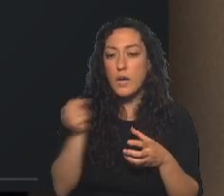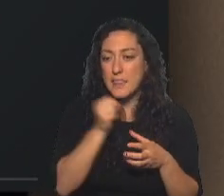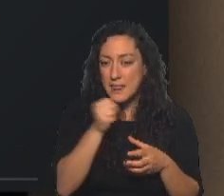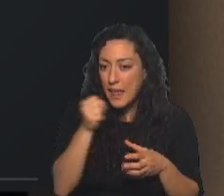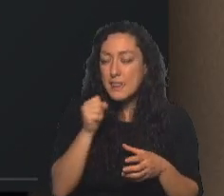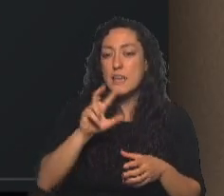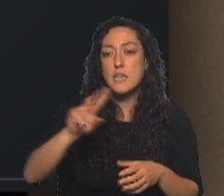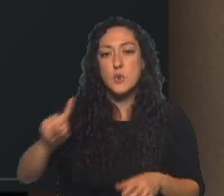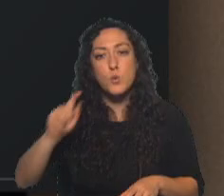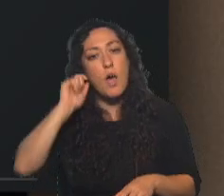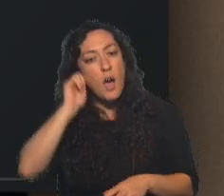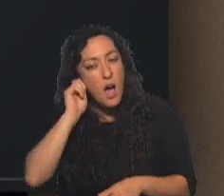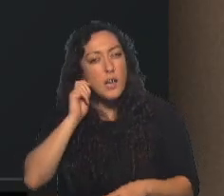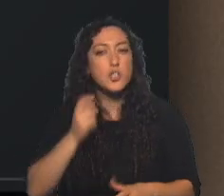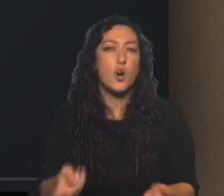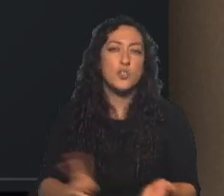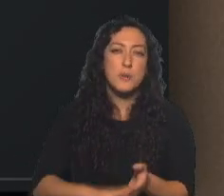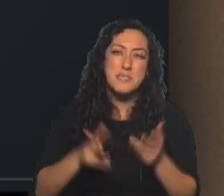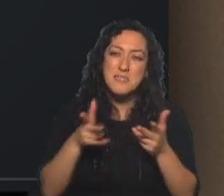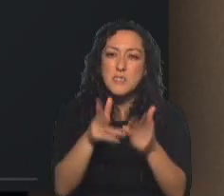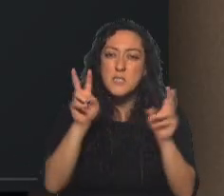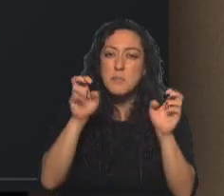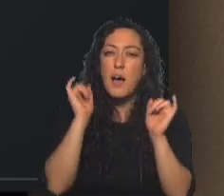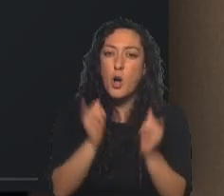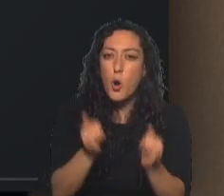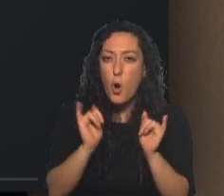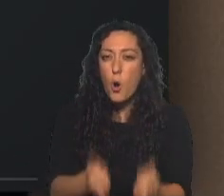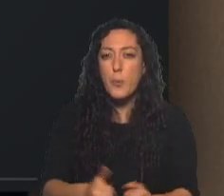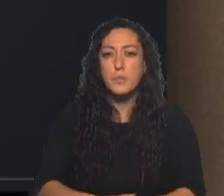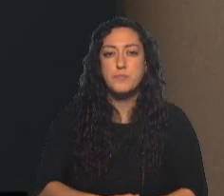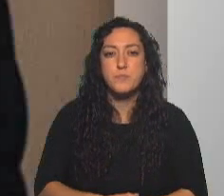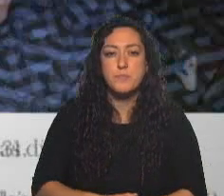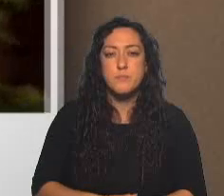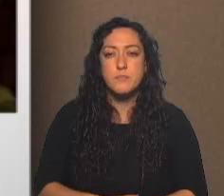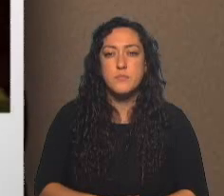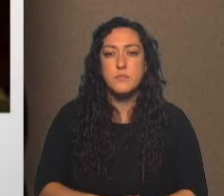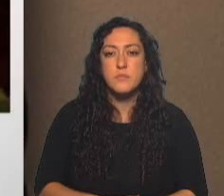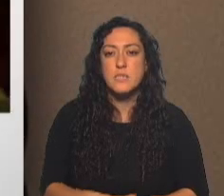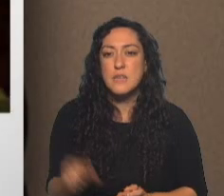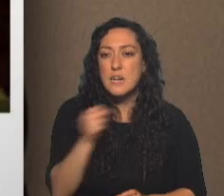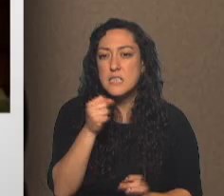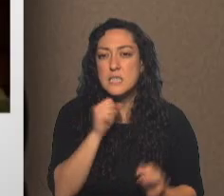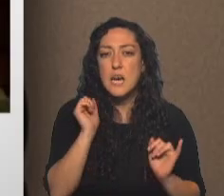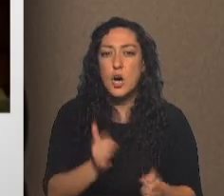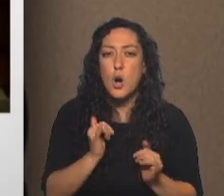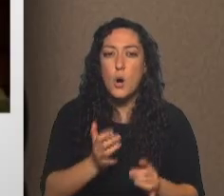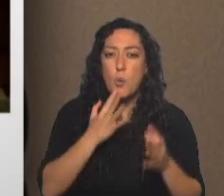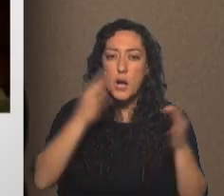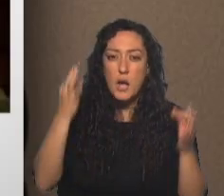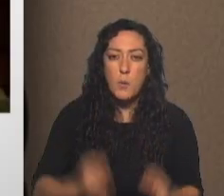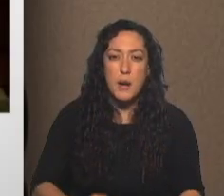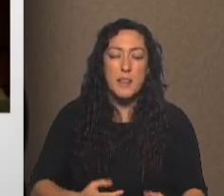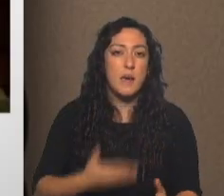O sea, recalcamos el tema de la juventud, ¿no? Sí. De este cantante, porque realmente